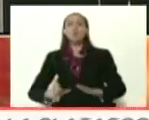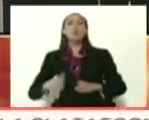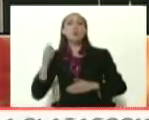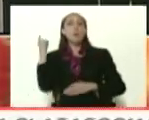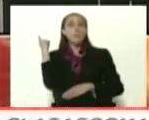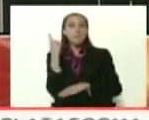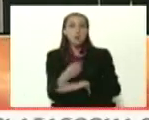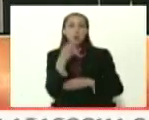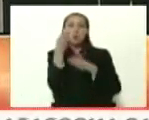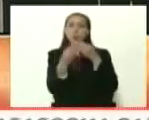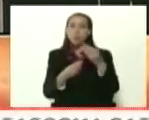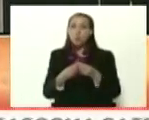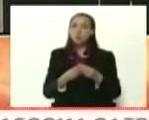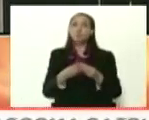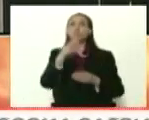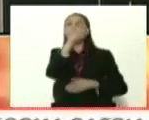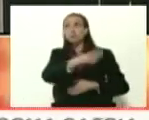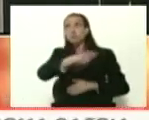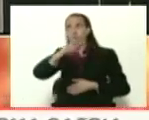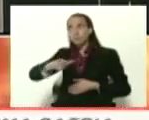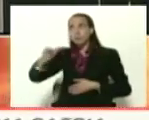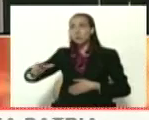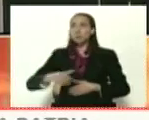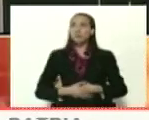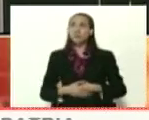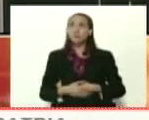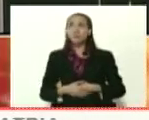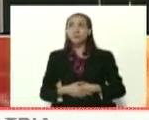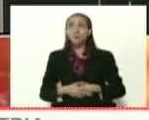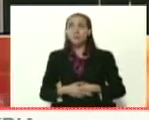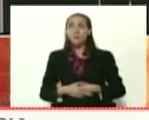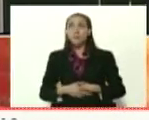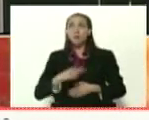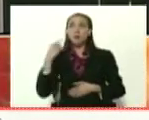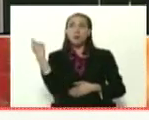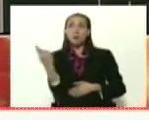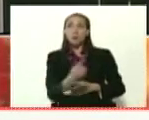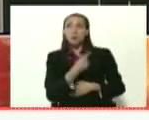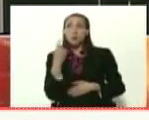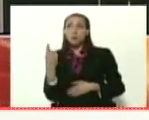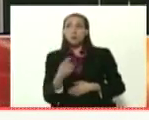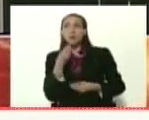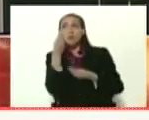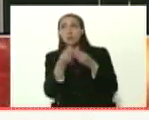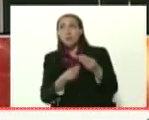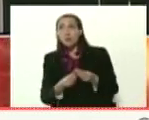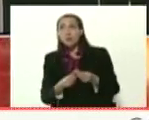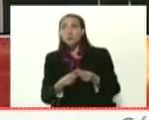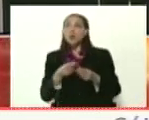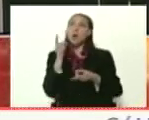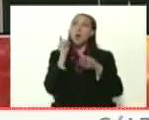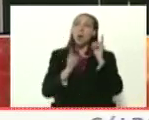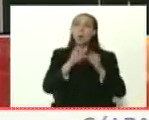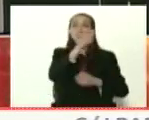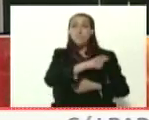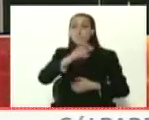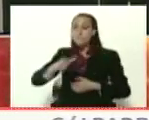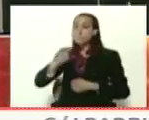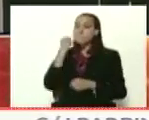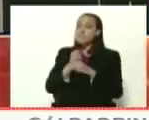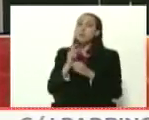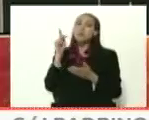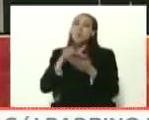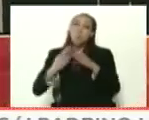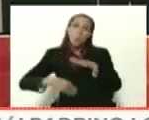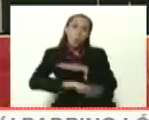obligatoria, a través de la cuarentena colectiva, de la cual solamente están exceptuados algunos trabajadores que tienen que